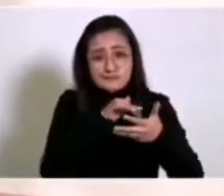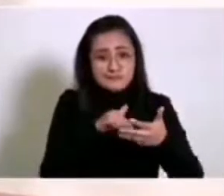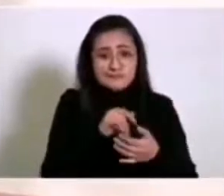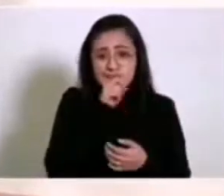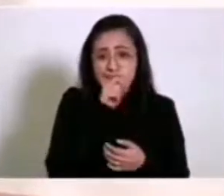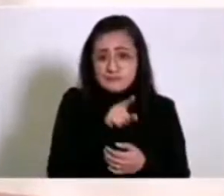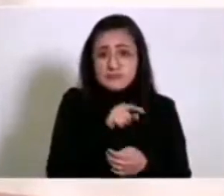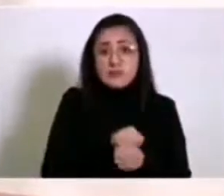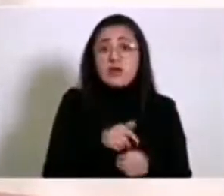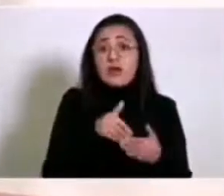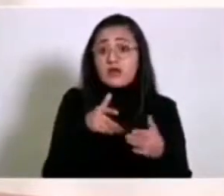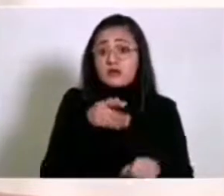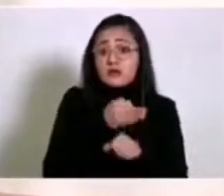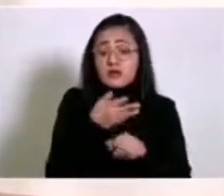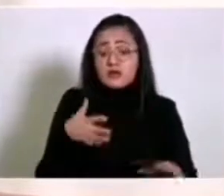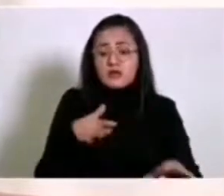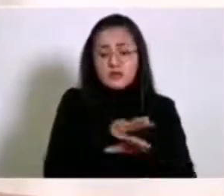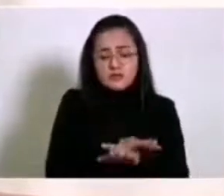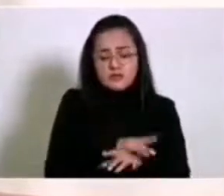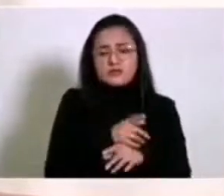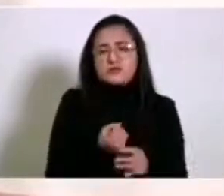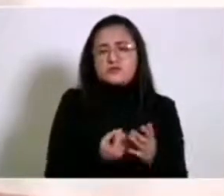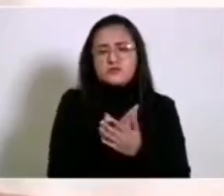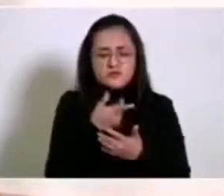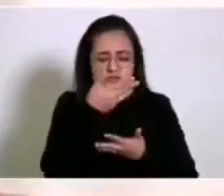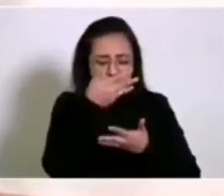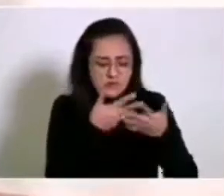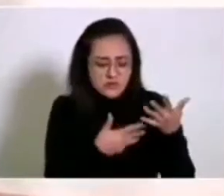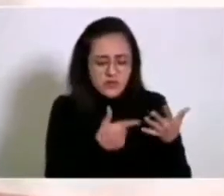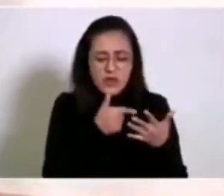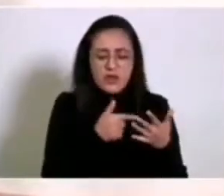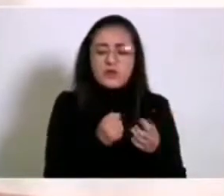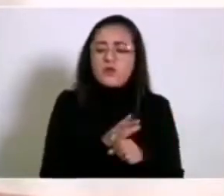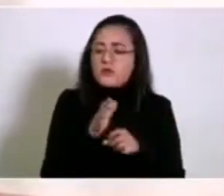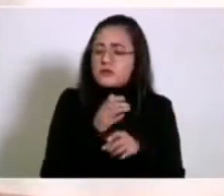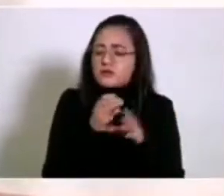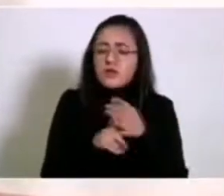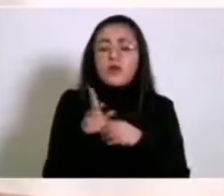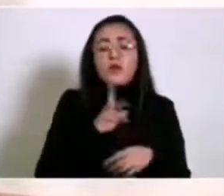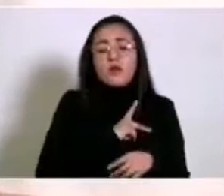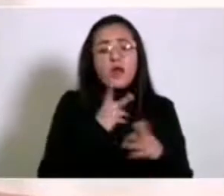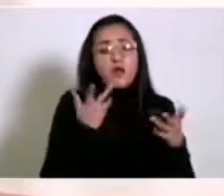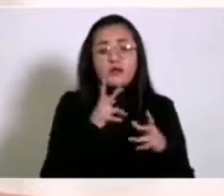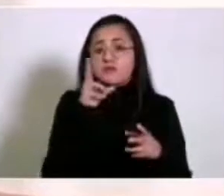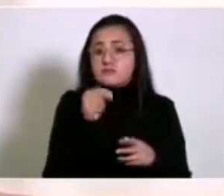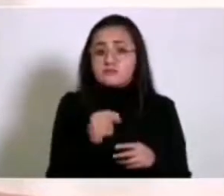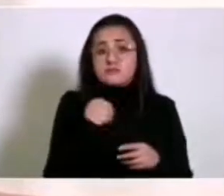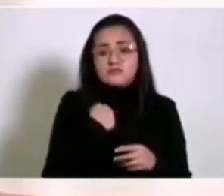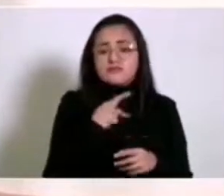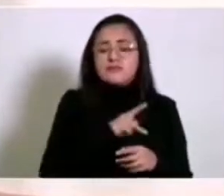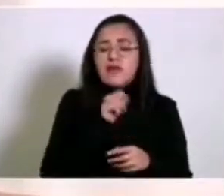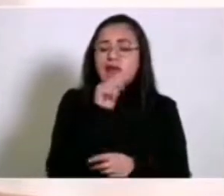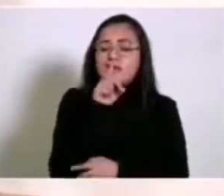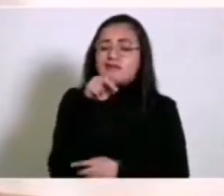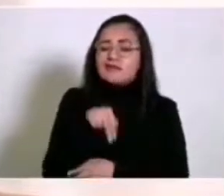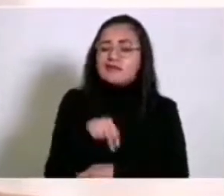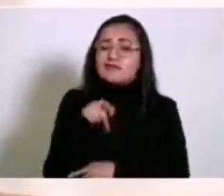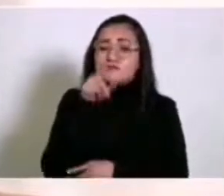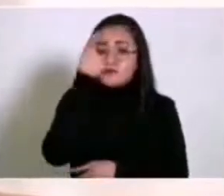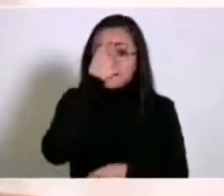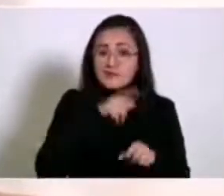museístico actualizamos los dos inventarios no es nada más una acción administrativa es mantener nuestro adn cultural